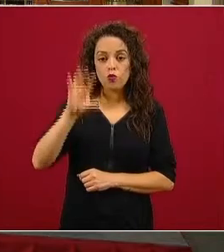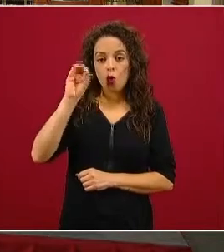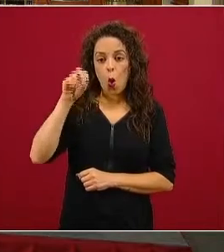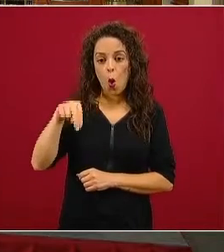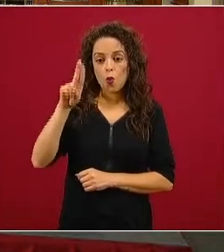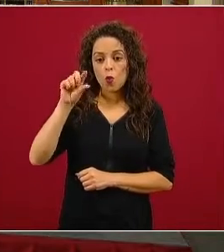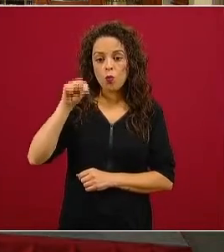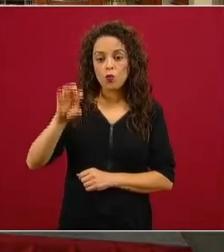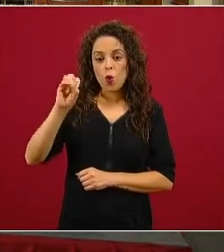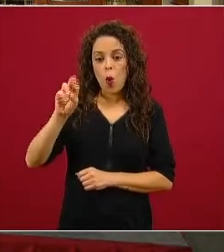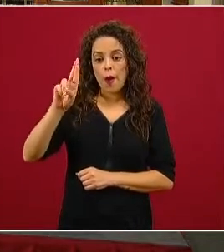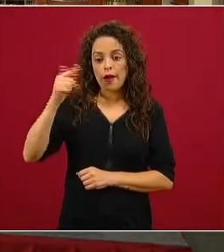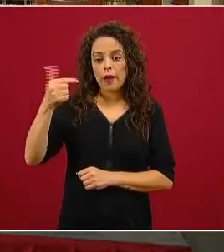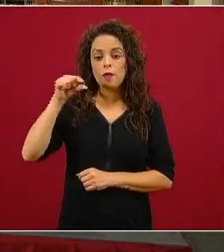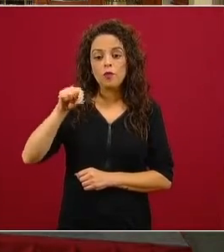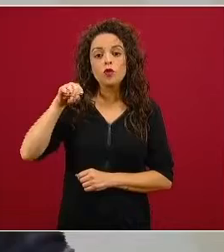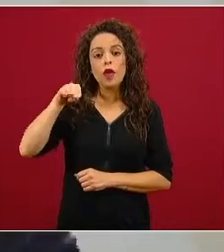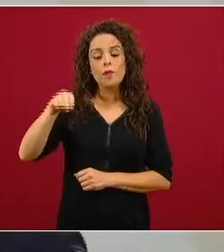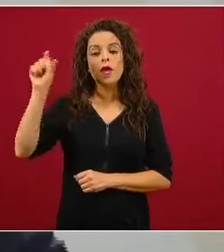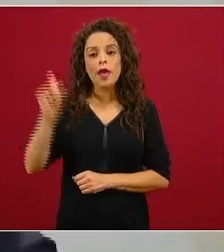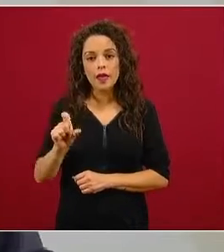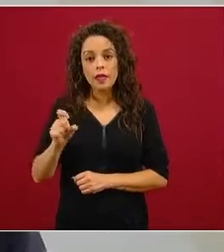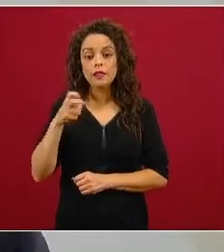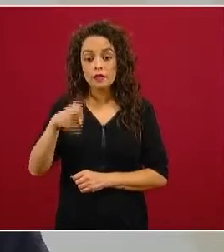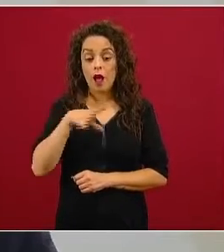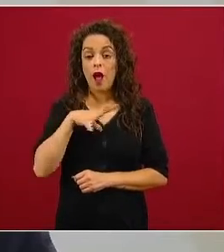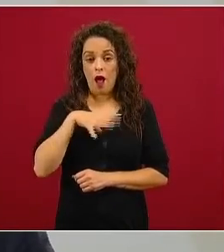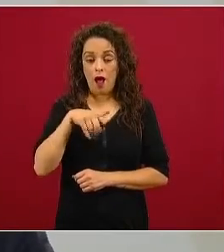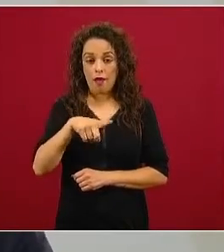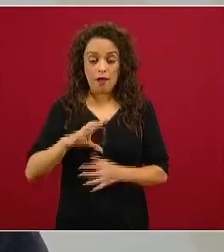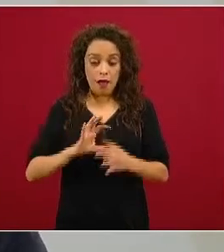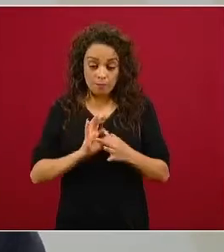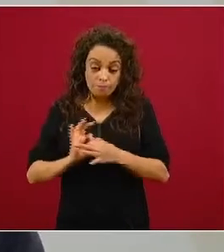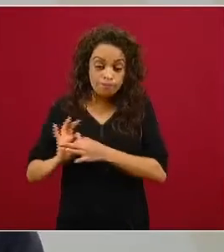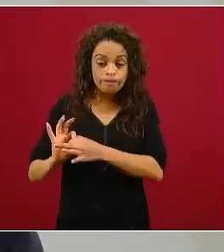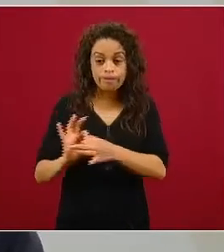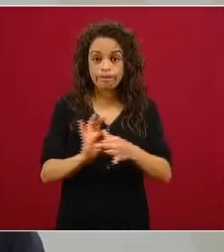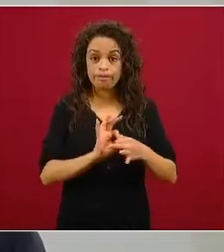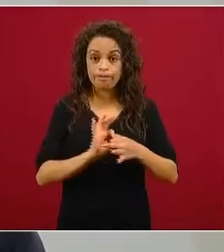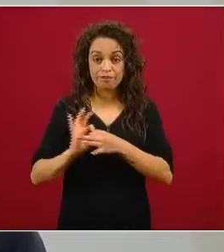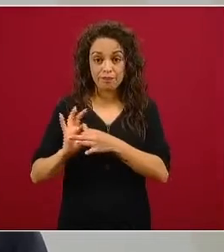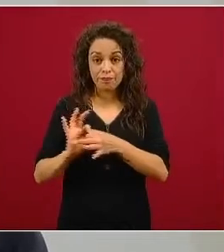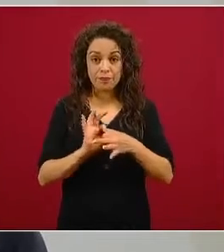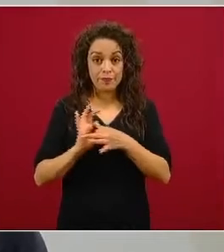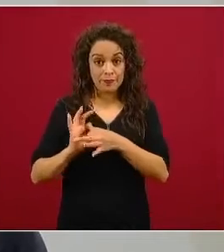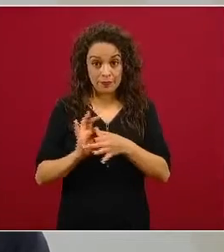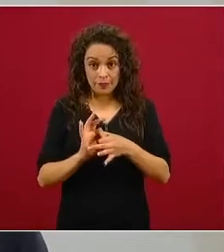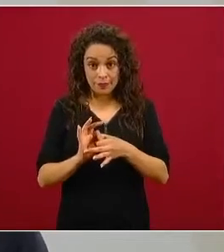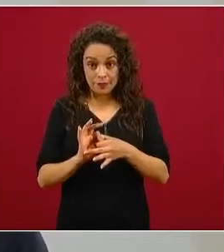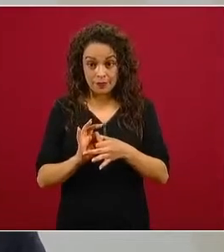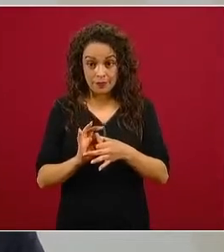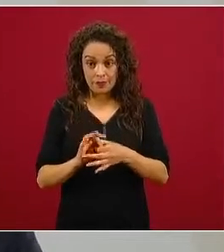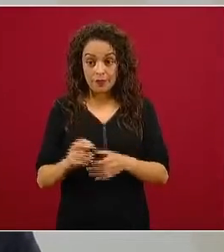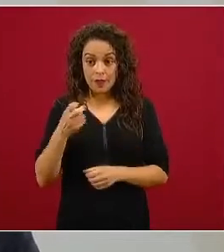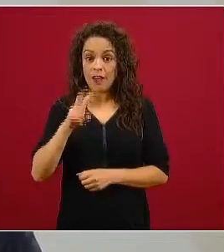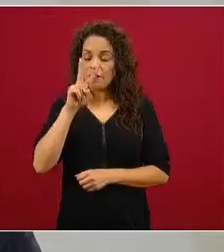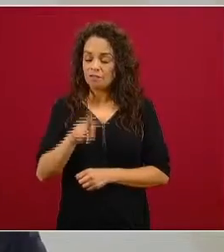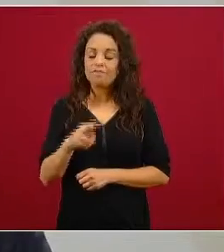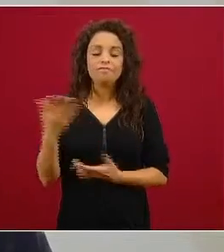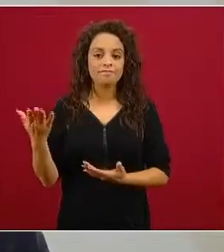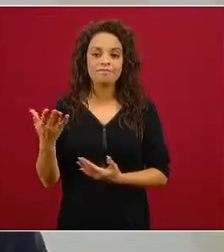la propagación de noticias falsas y promover, como decía, las noticias verificadas de fuentes de Naciones Unidas